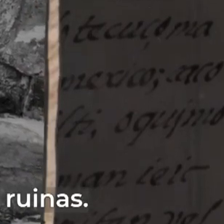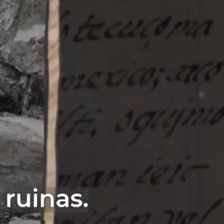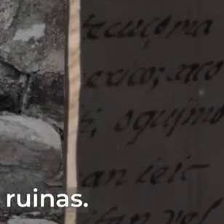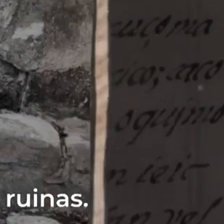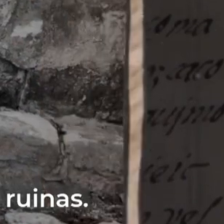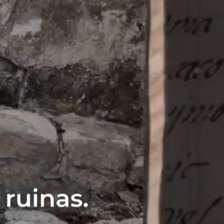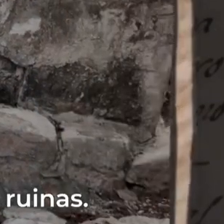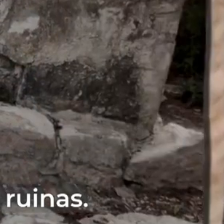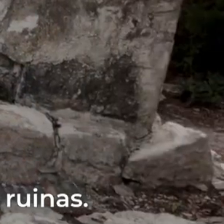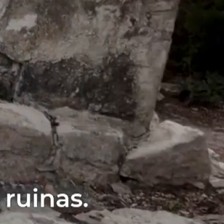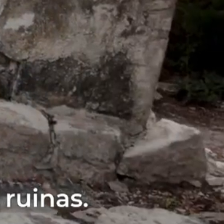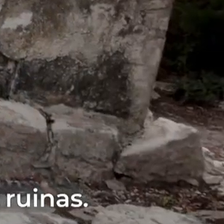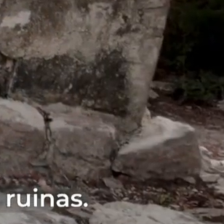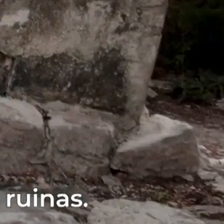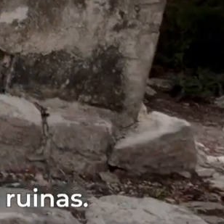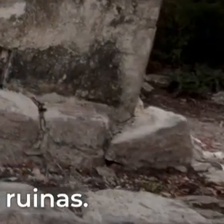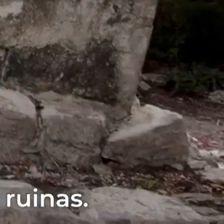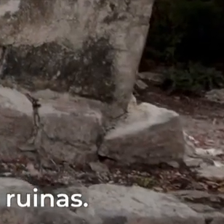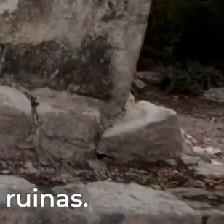sitio estaba en ruinas.